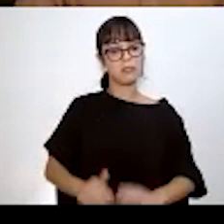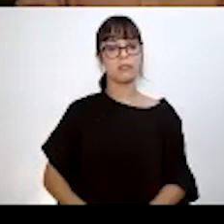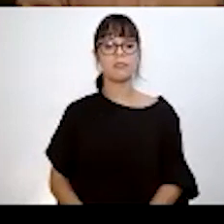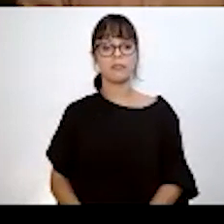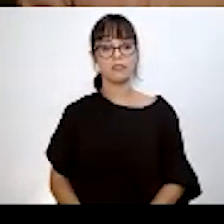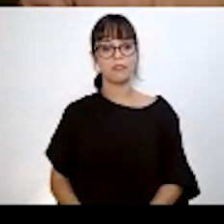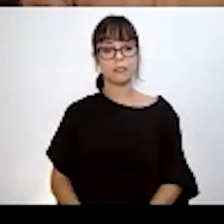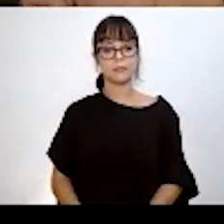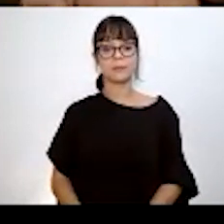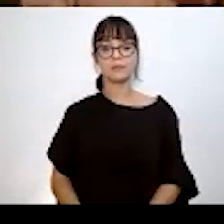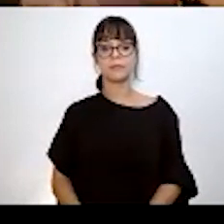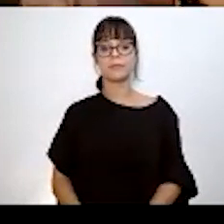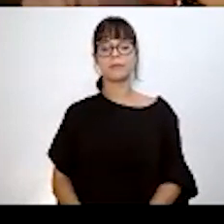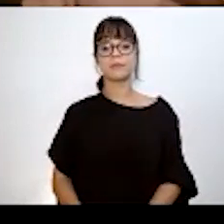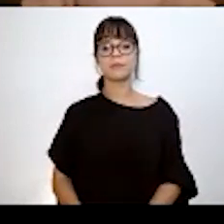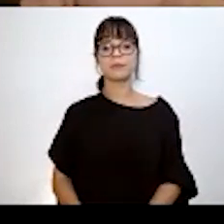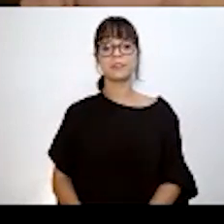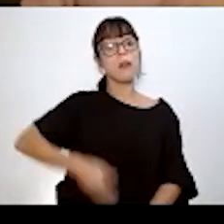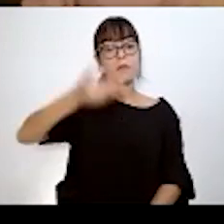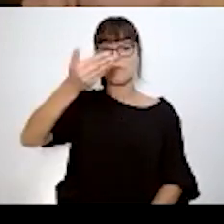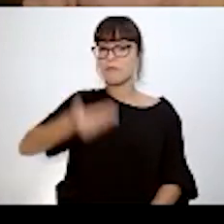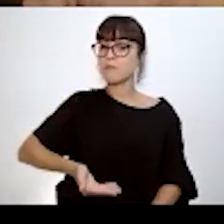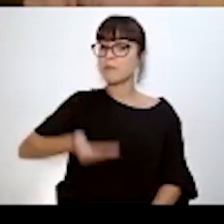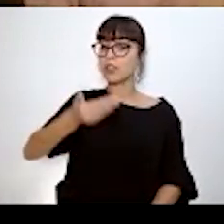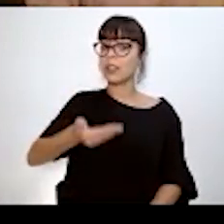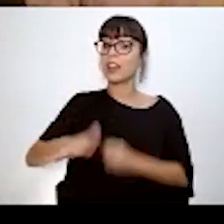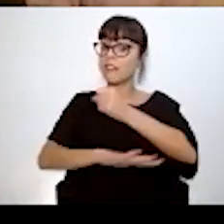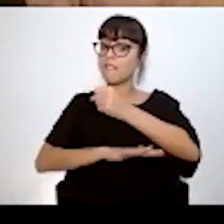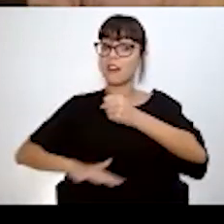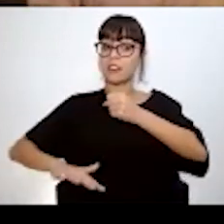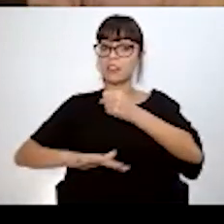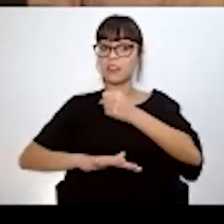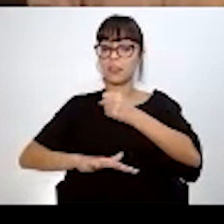Y uno de los elementos centrales, además básico para cualquier desarrollo